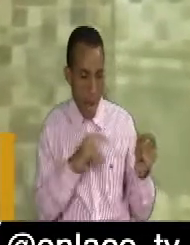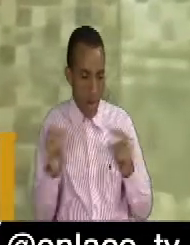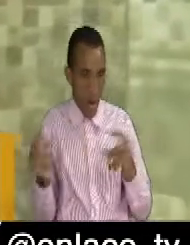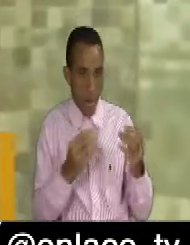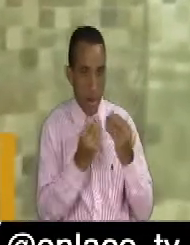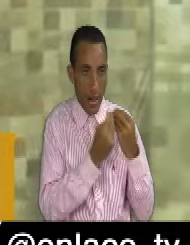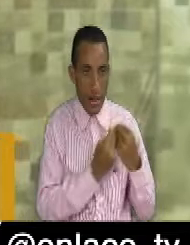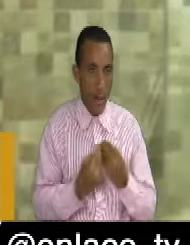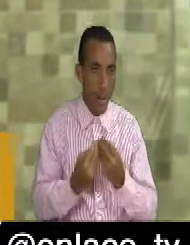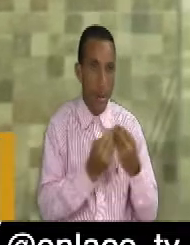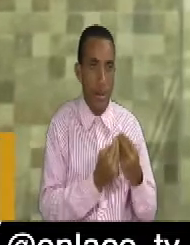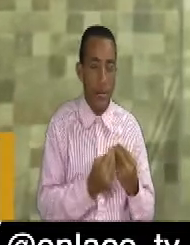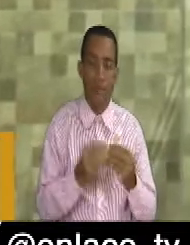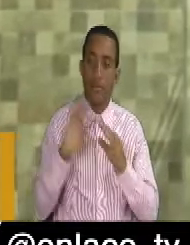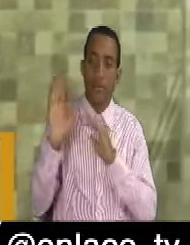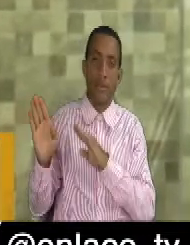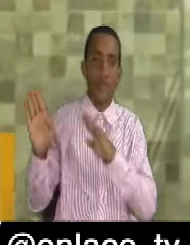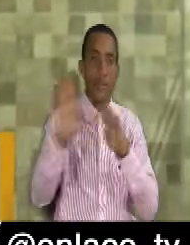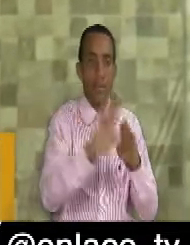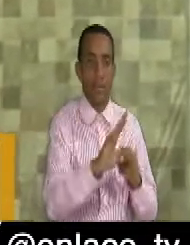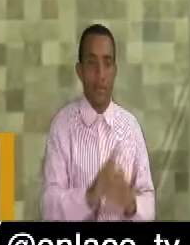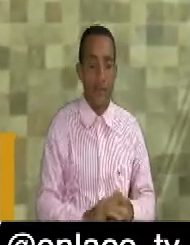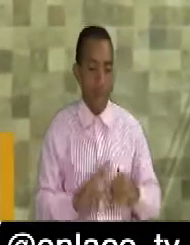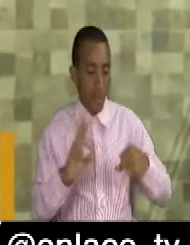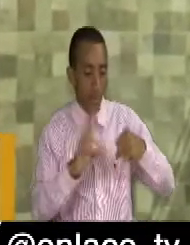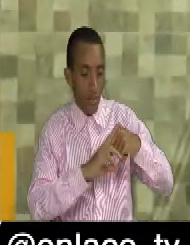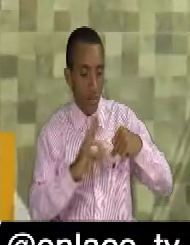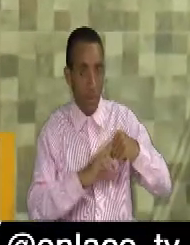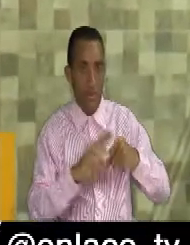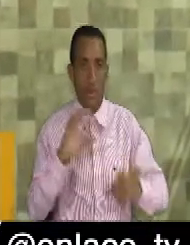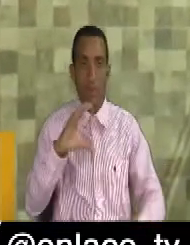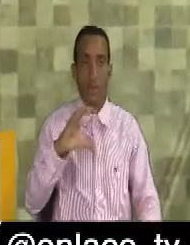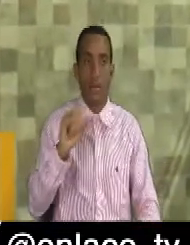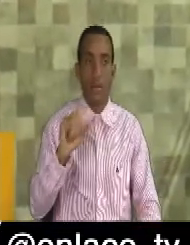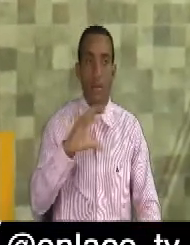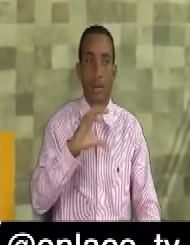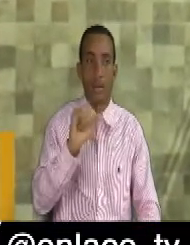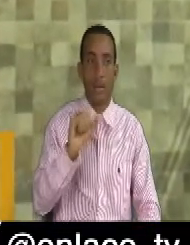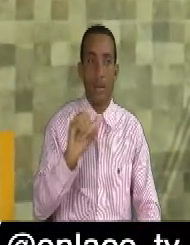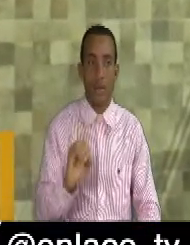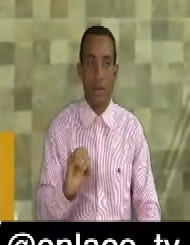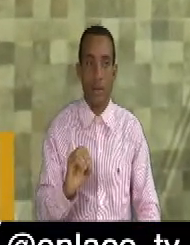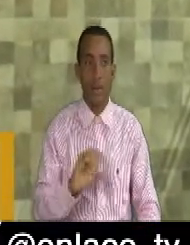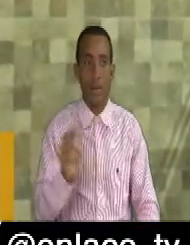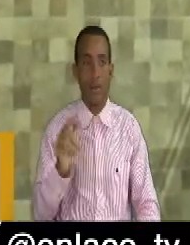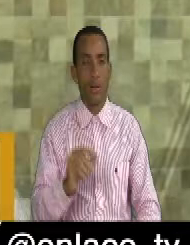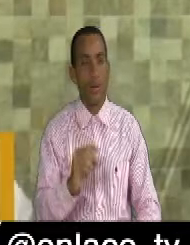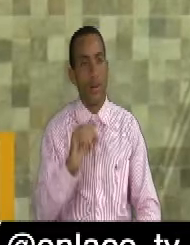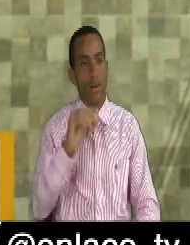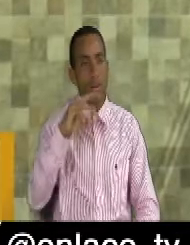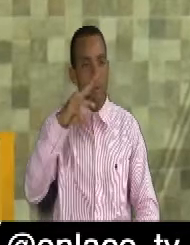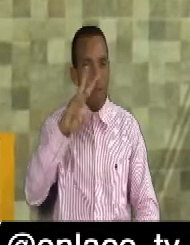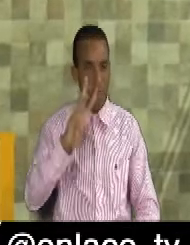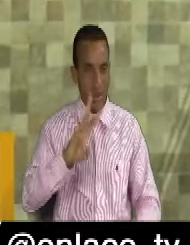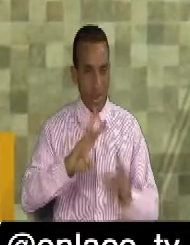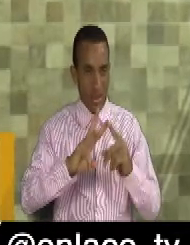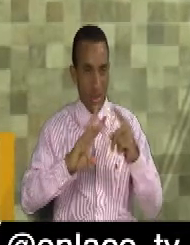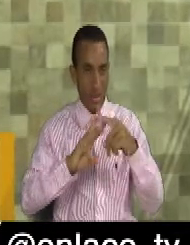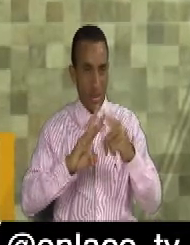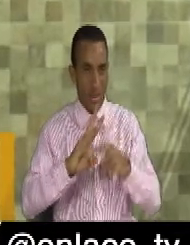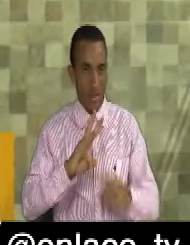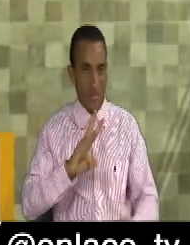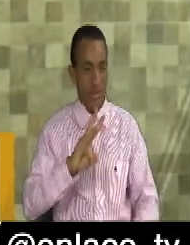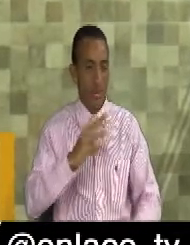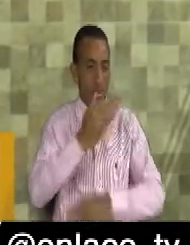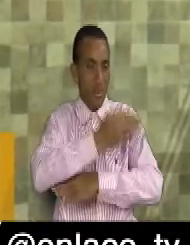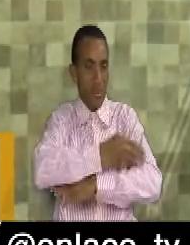la presencia de representante legal de la Ruta del Cacao, nos manifiesta un tercer peaje de Barranca a Bucaramanga. Este